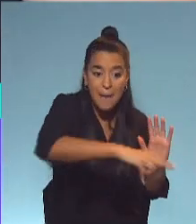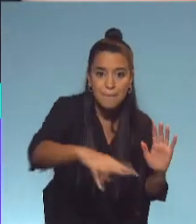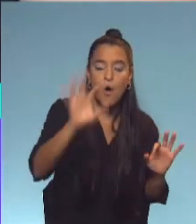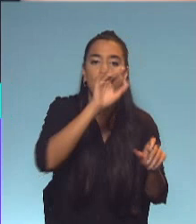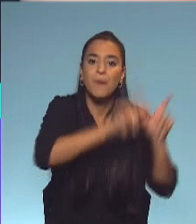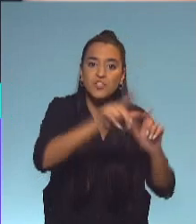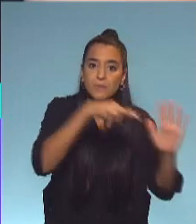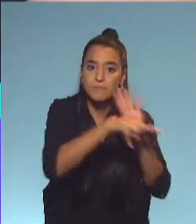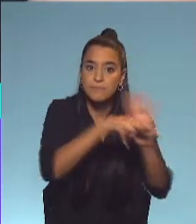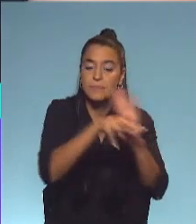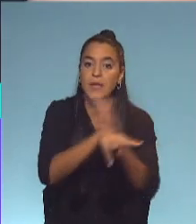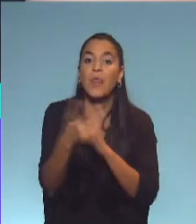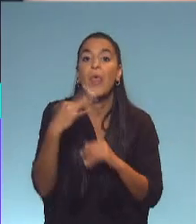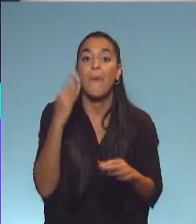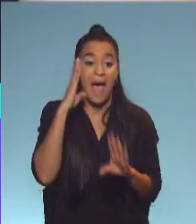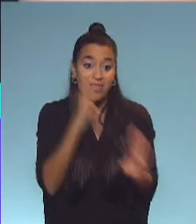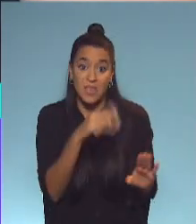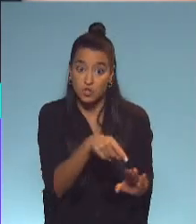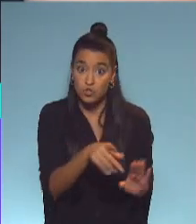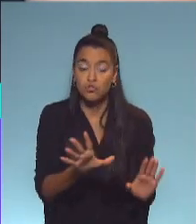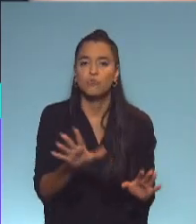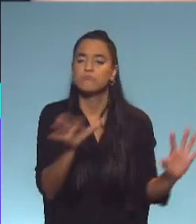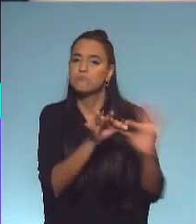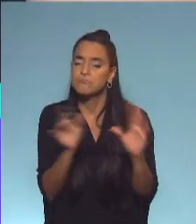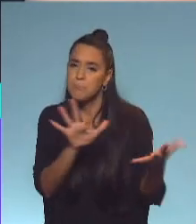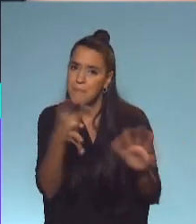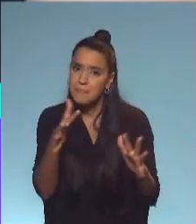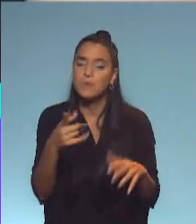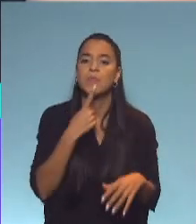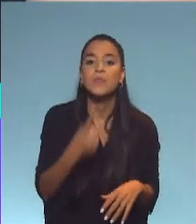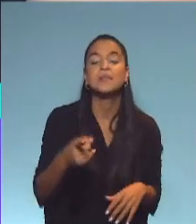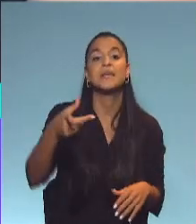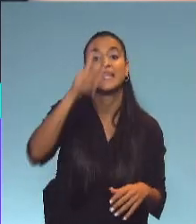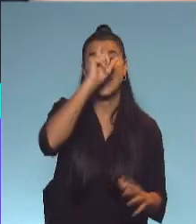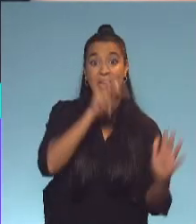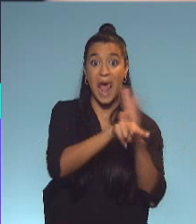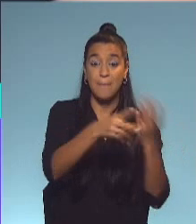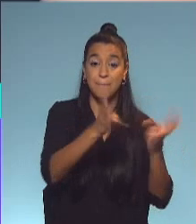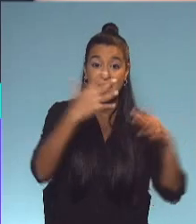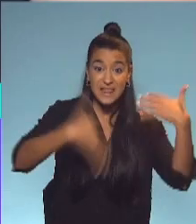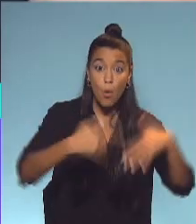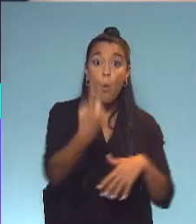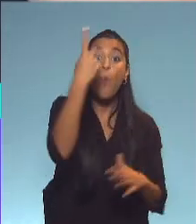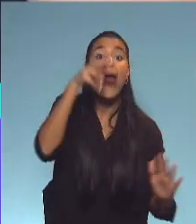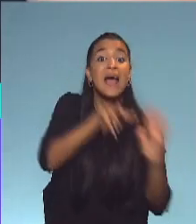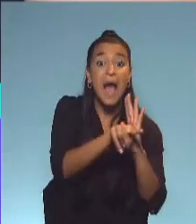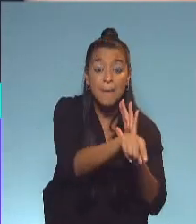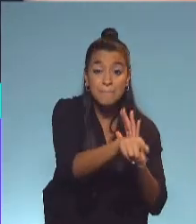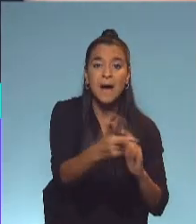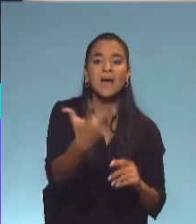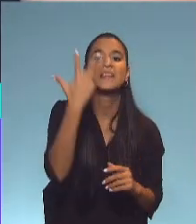pacientes a quienes hay que atender. Y se habla de aproximadamente en la terapia intensiva que para una cama es